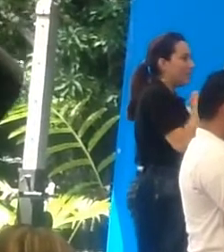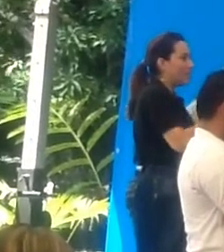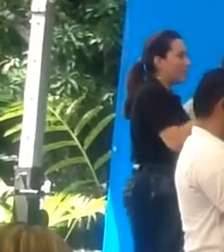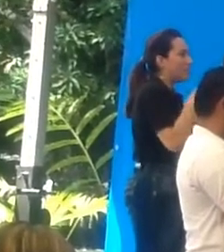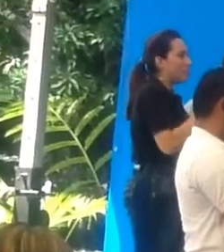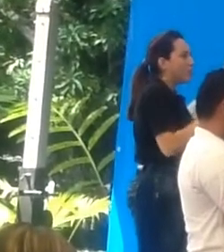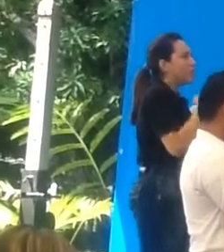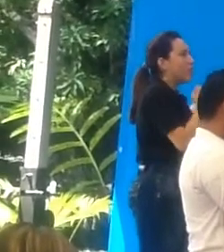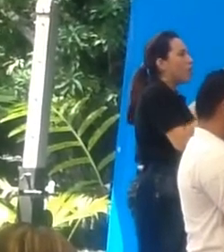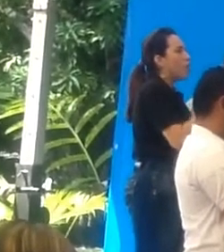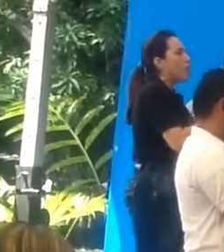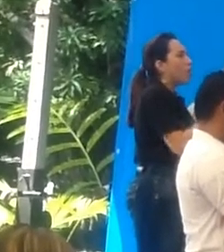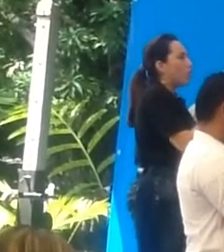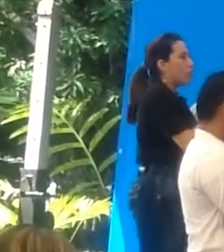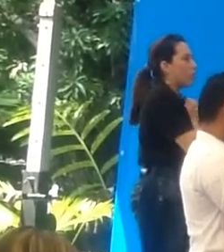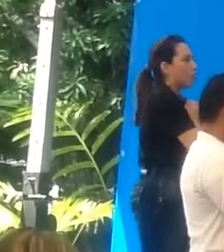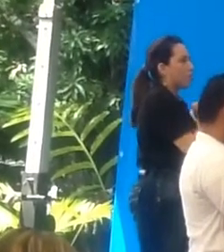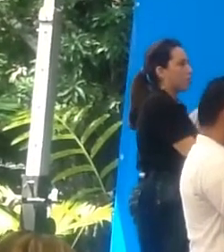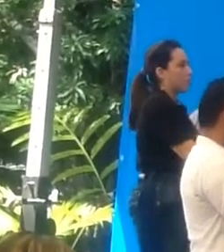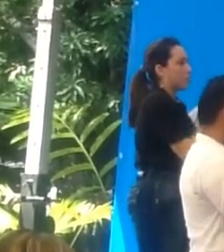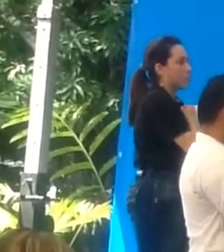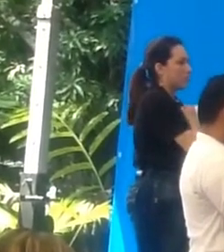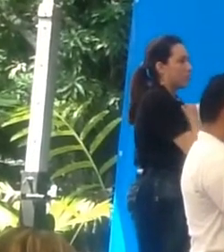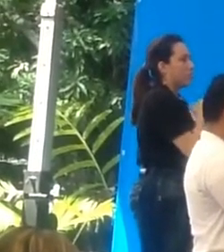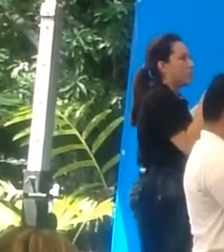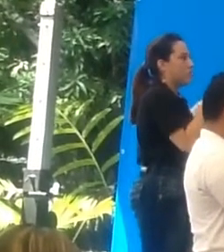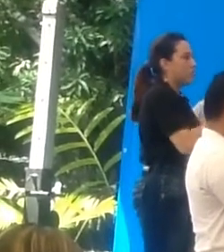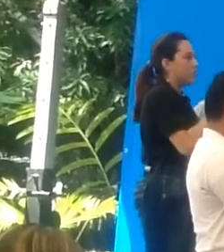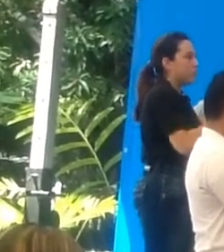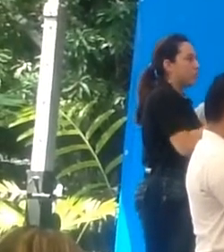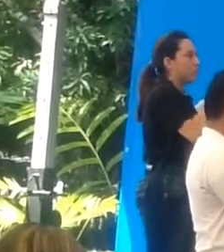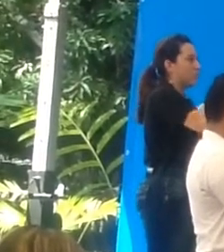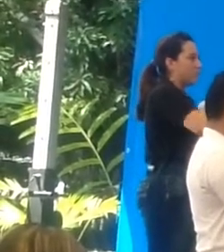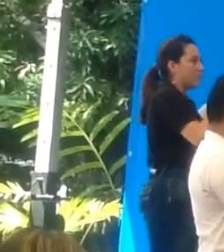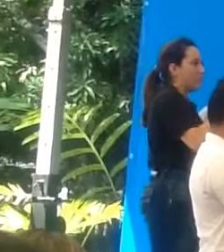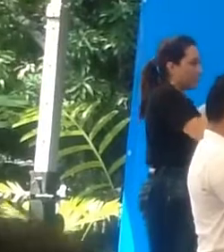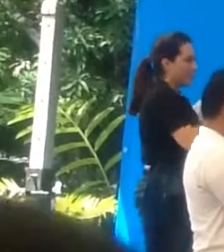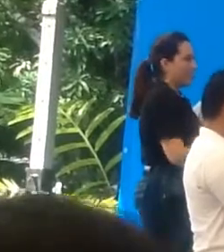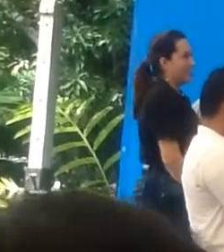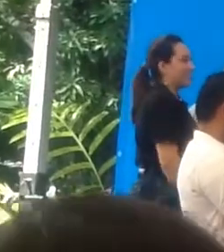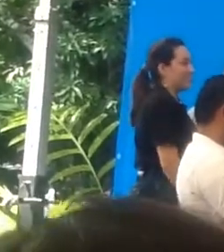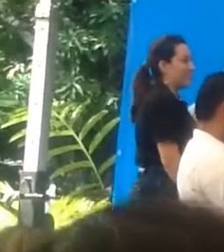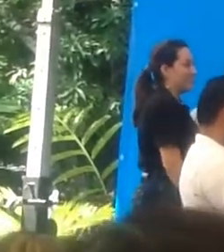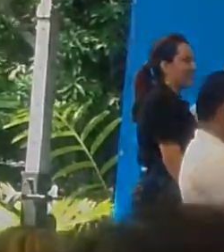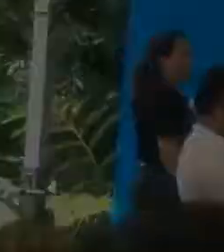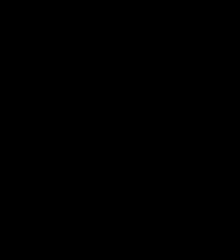trabaja con su corazón y con amor y con pasión. Por eso deberían votar por él.